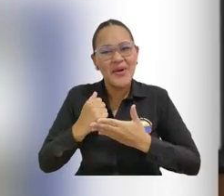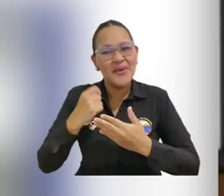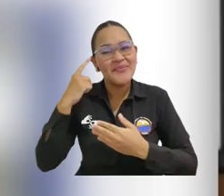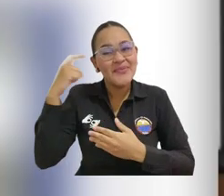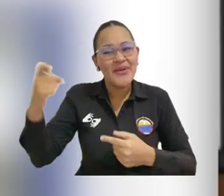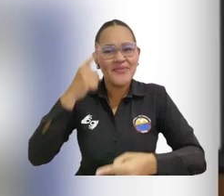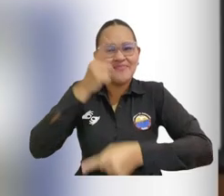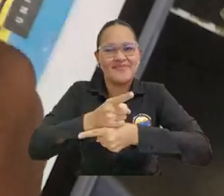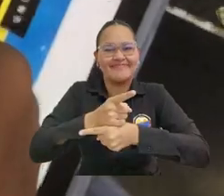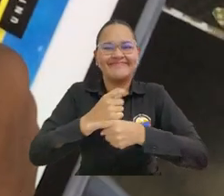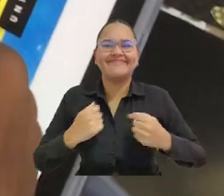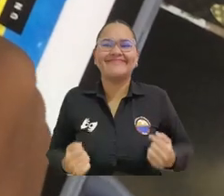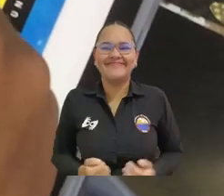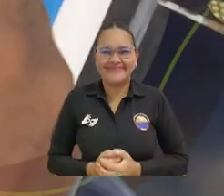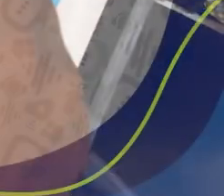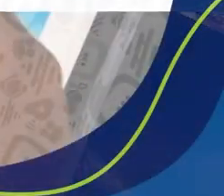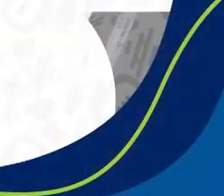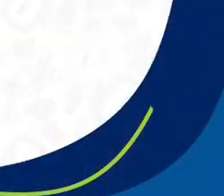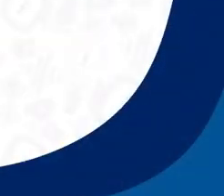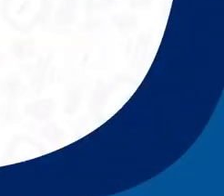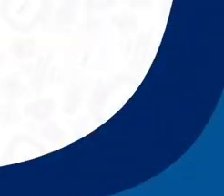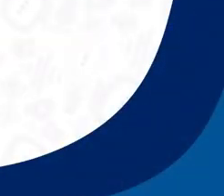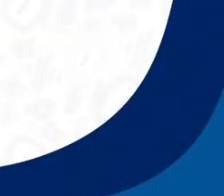sobre el papel se hacen realidad